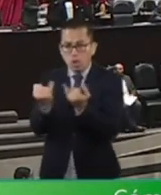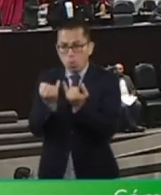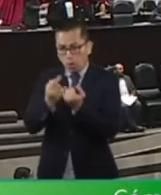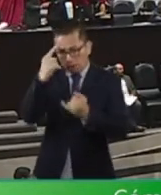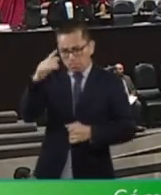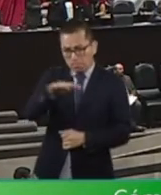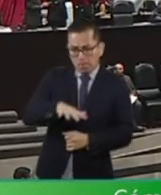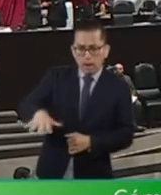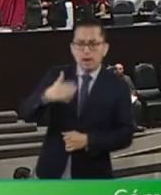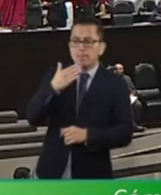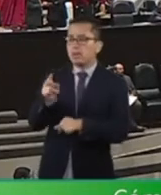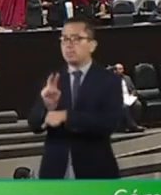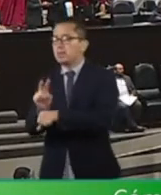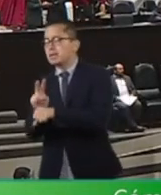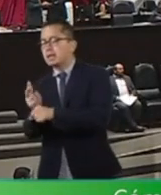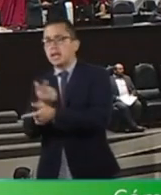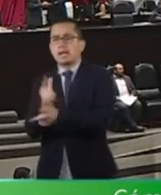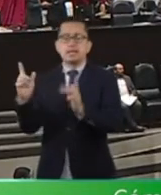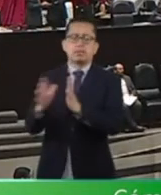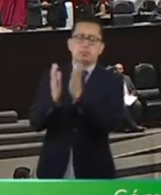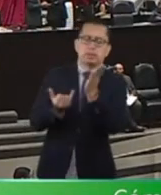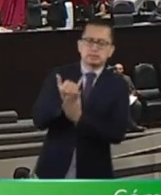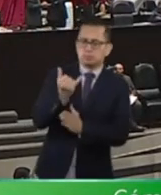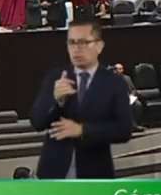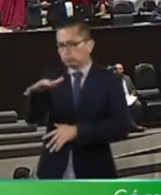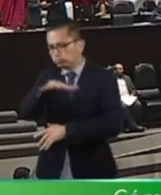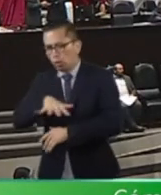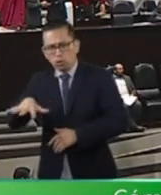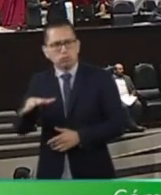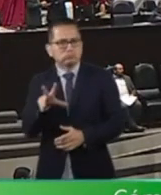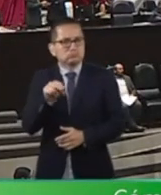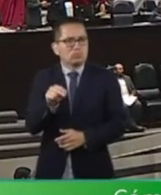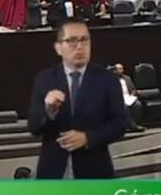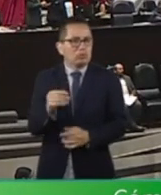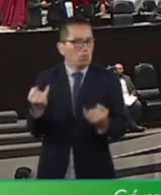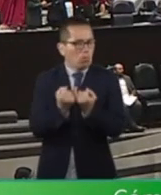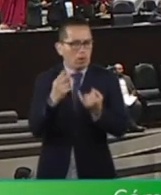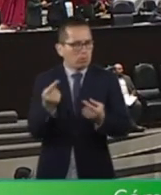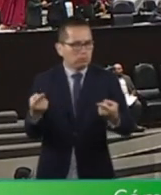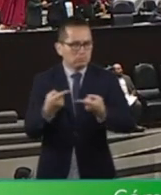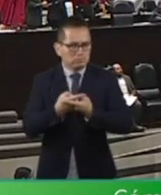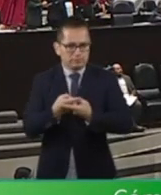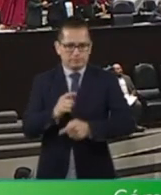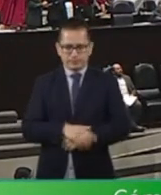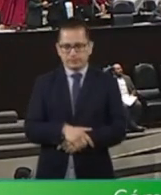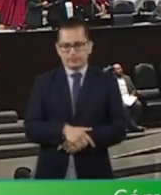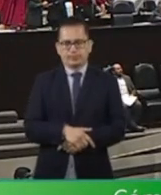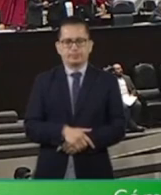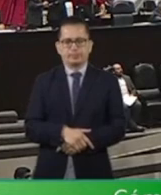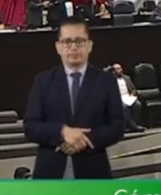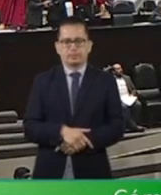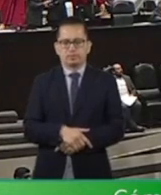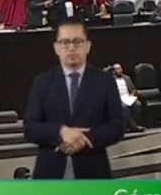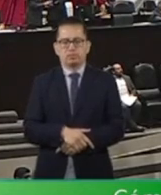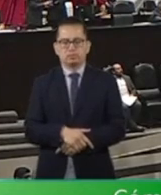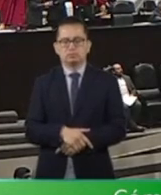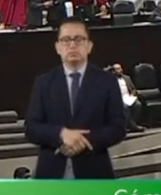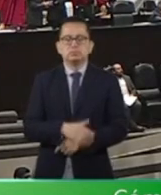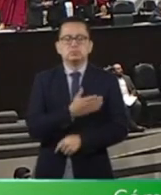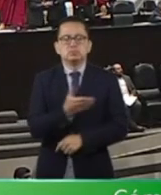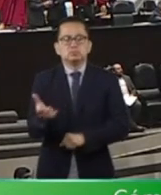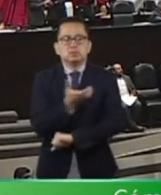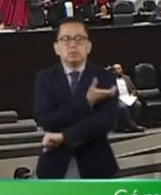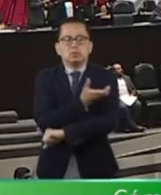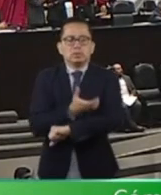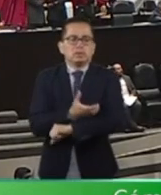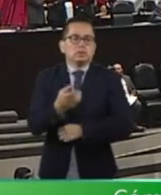principios democráticos que deben de guiar a las instituciones civiles y de seguridad pública. Compañeras